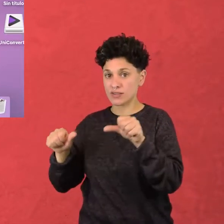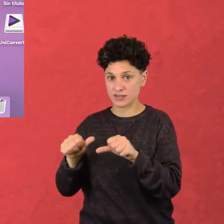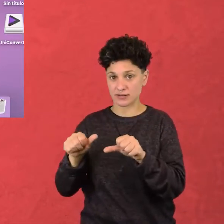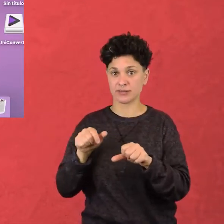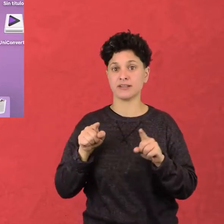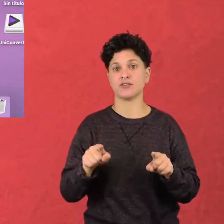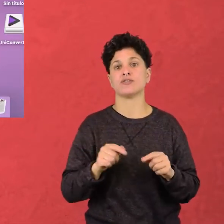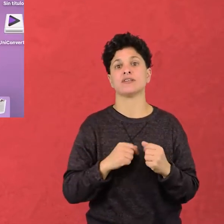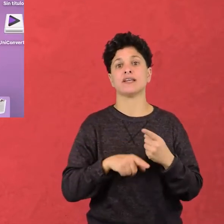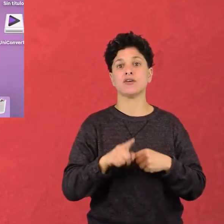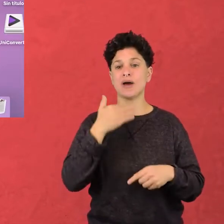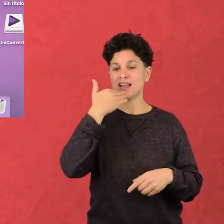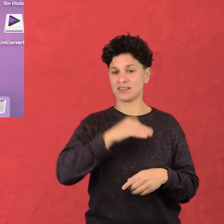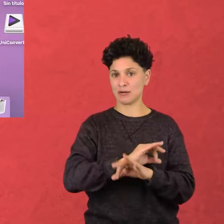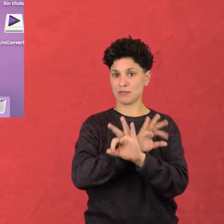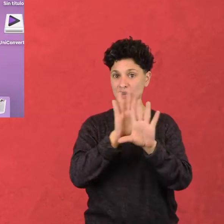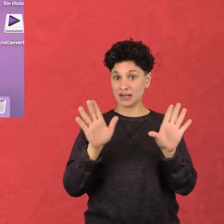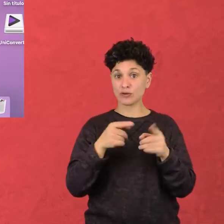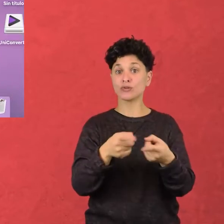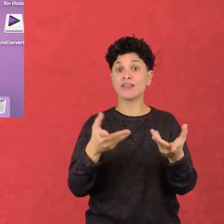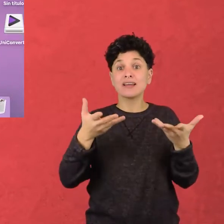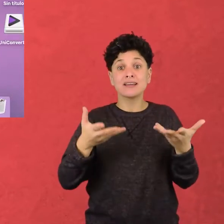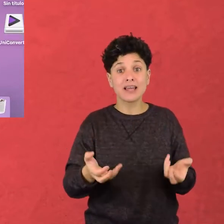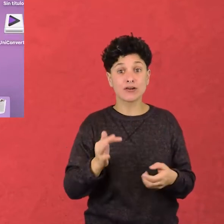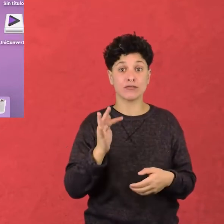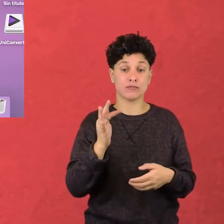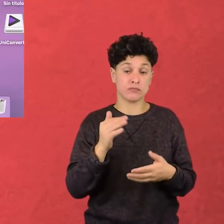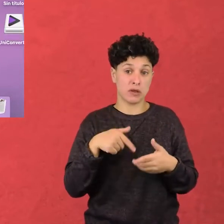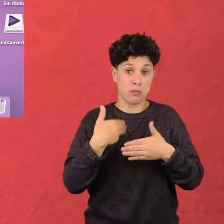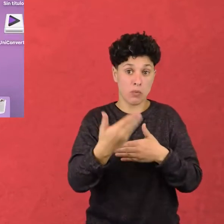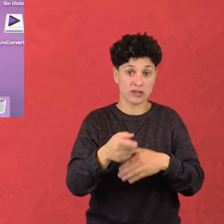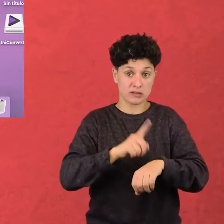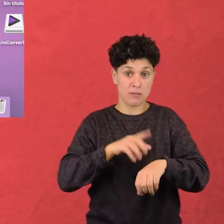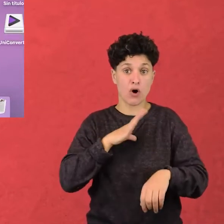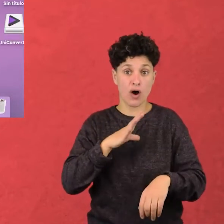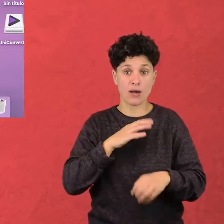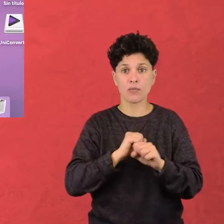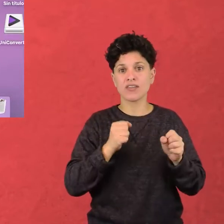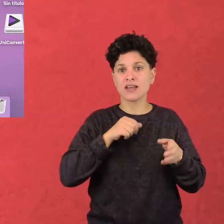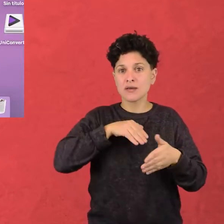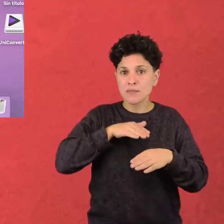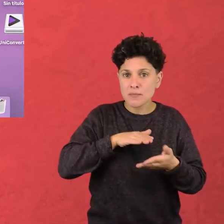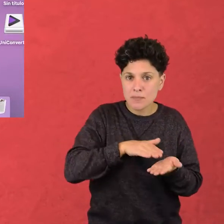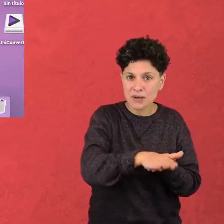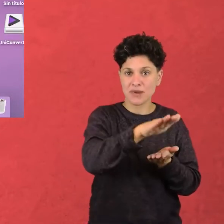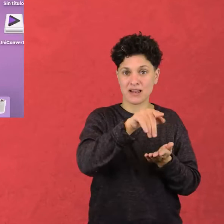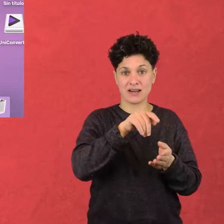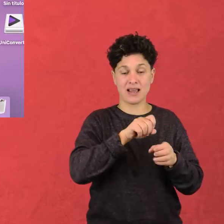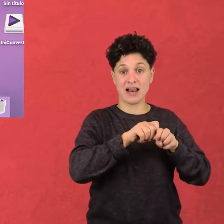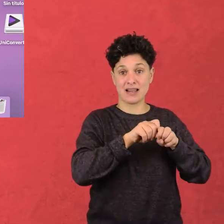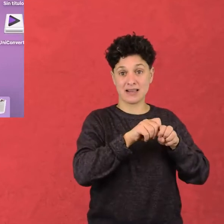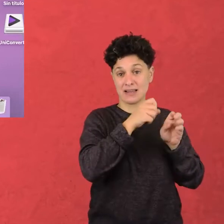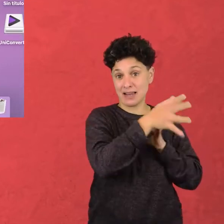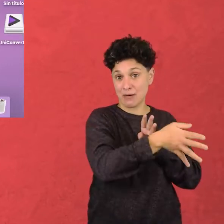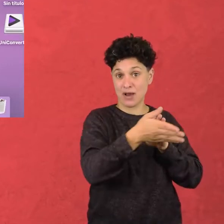estos conceptos. Si ustedes tienen ganas y tiempo, pueden imprimir el esquema anterior e ir agregando